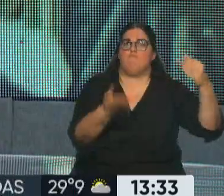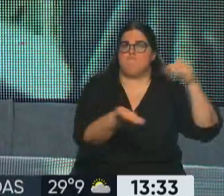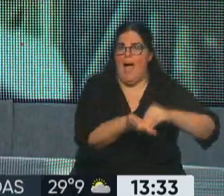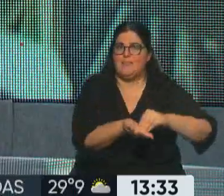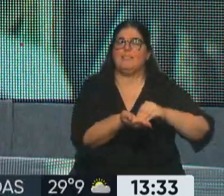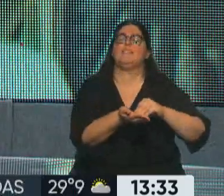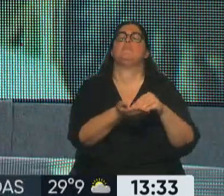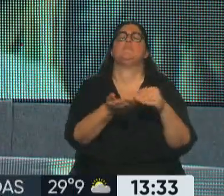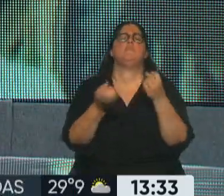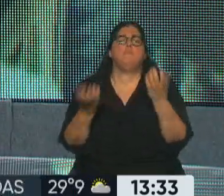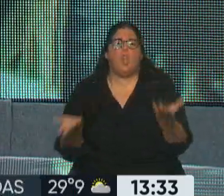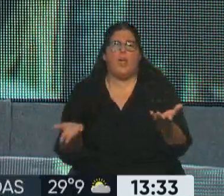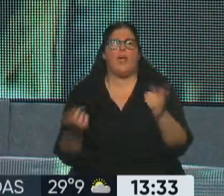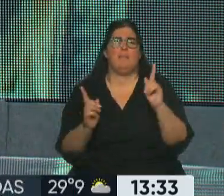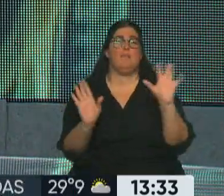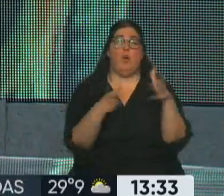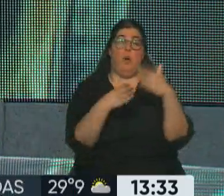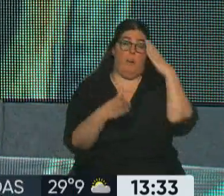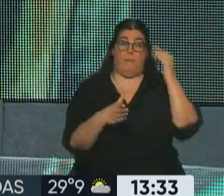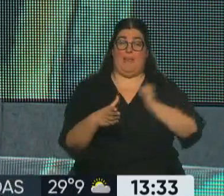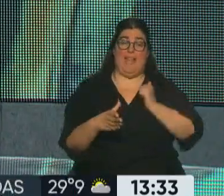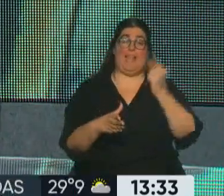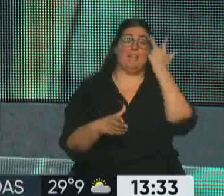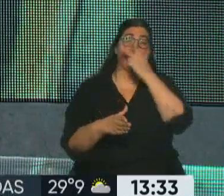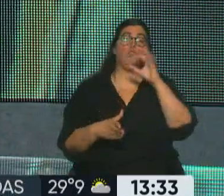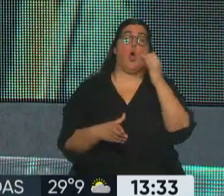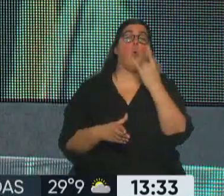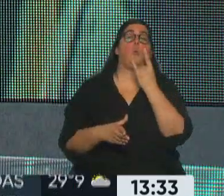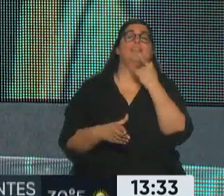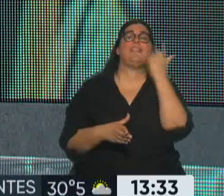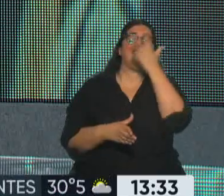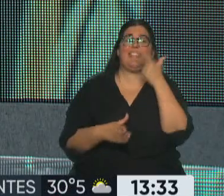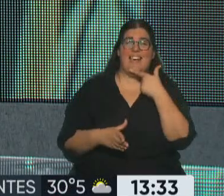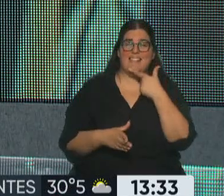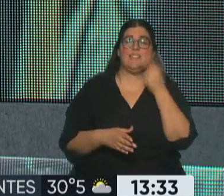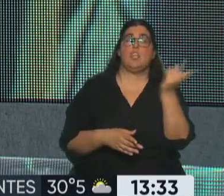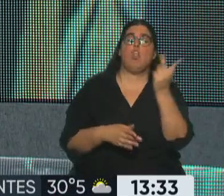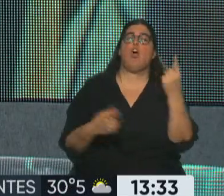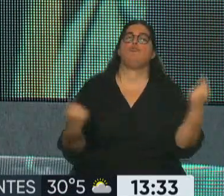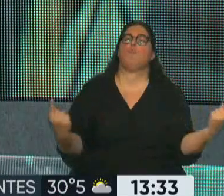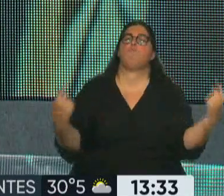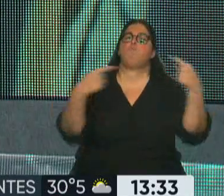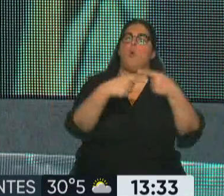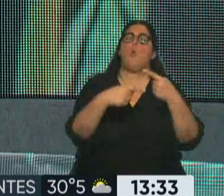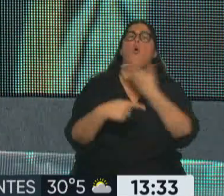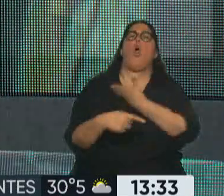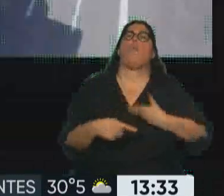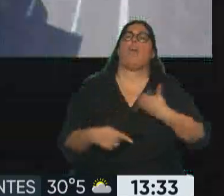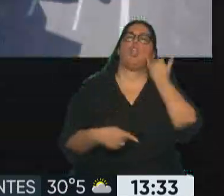estas milicias íes recordemos que están en conflicto con el gobierno de yemen desde